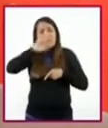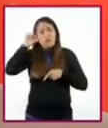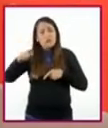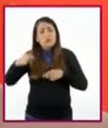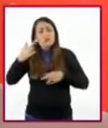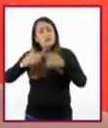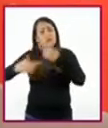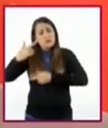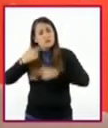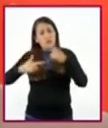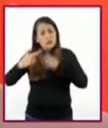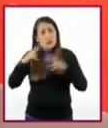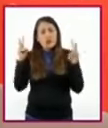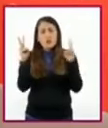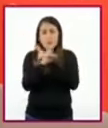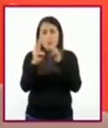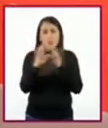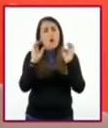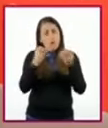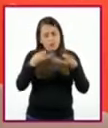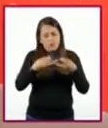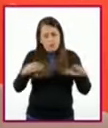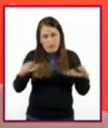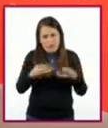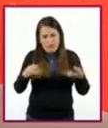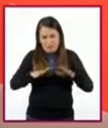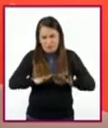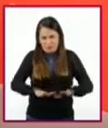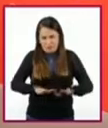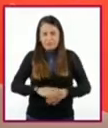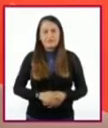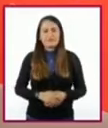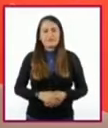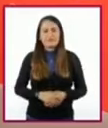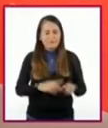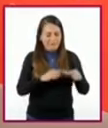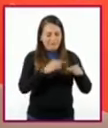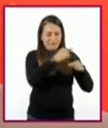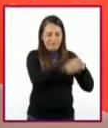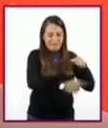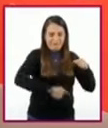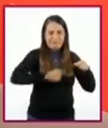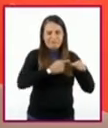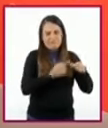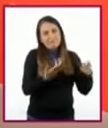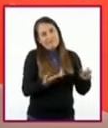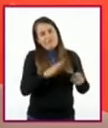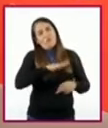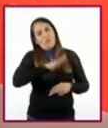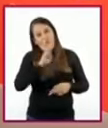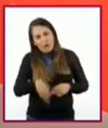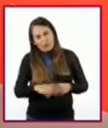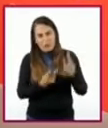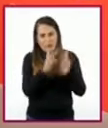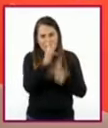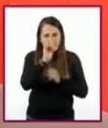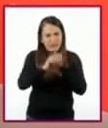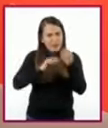respiras. Bueno, finalmente terminamos hablando de la muerte de los seres vivos.